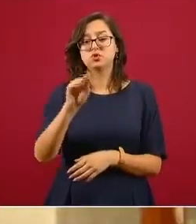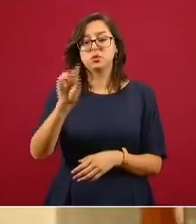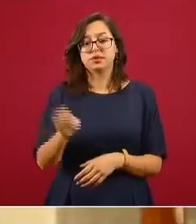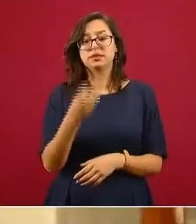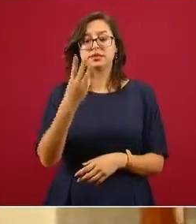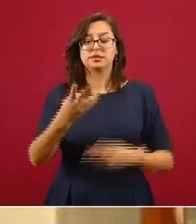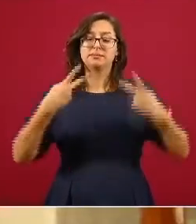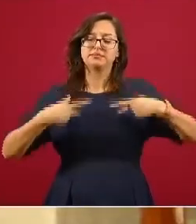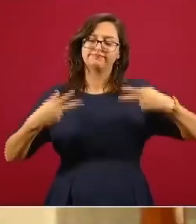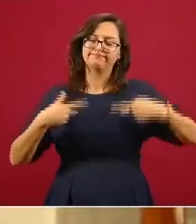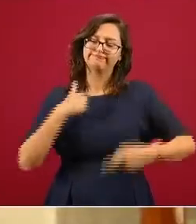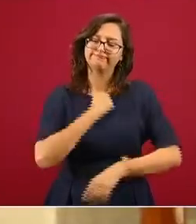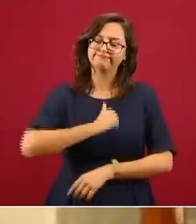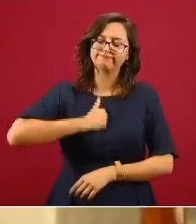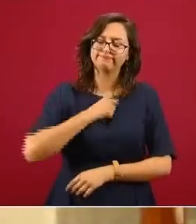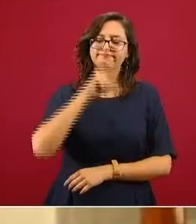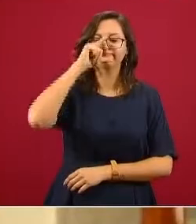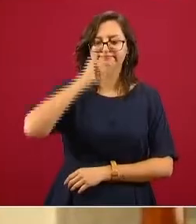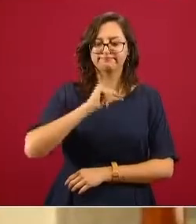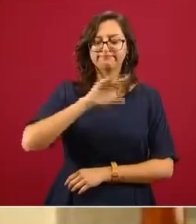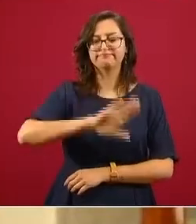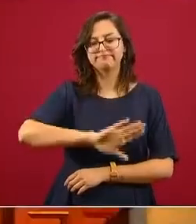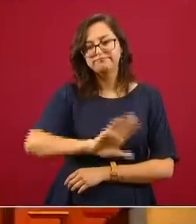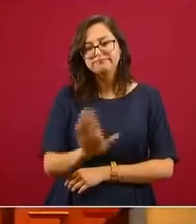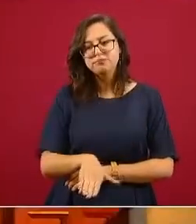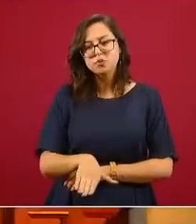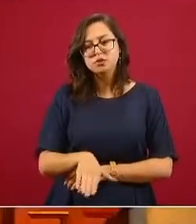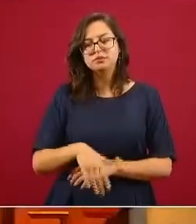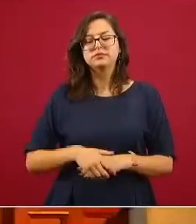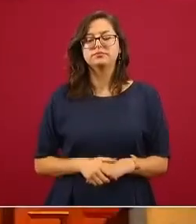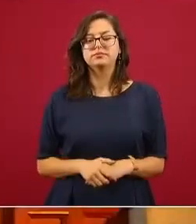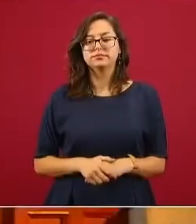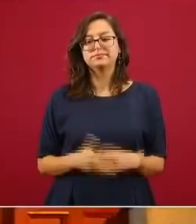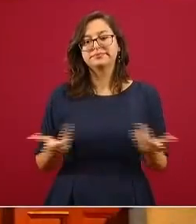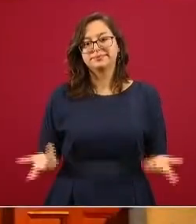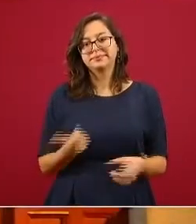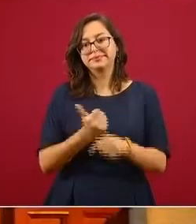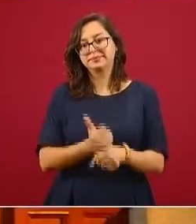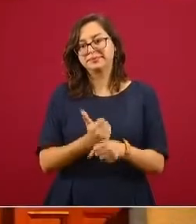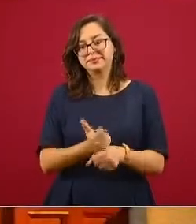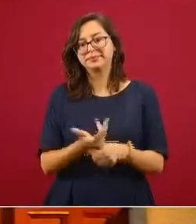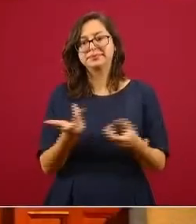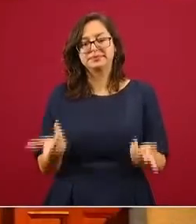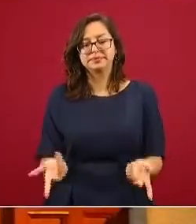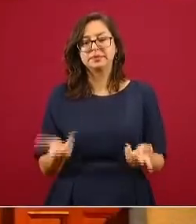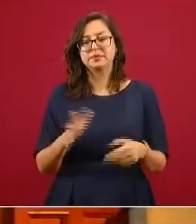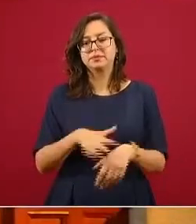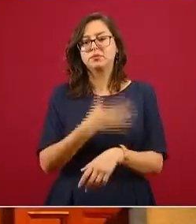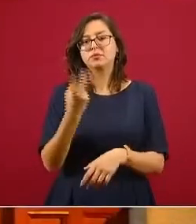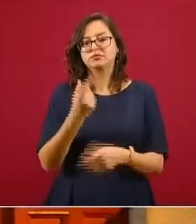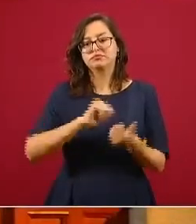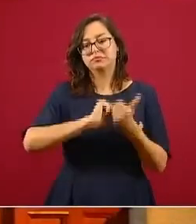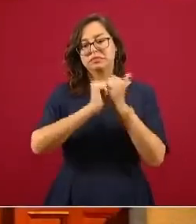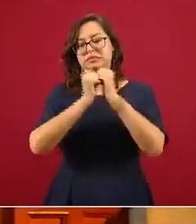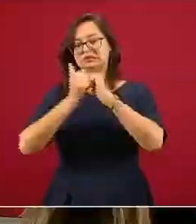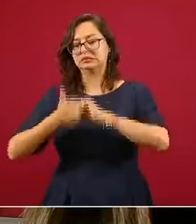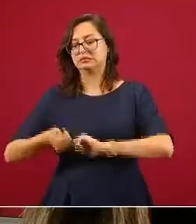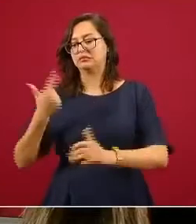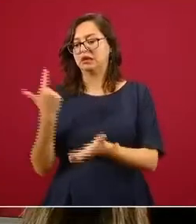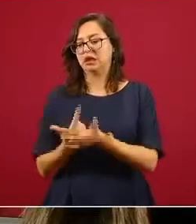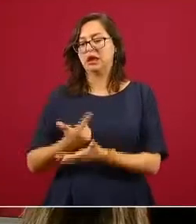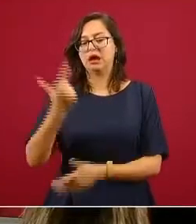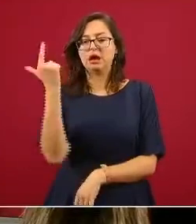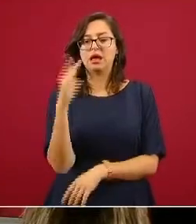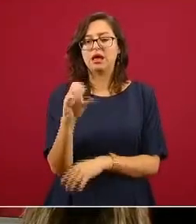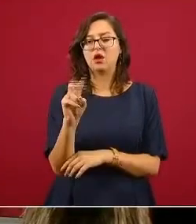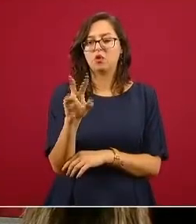55.293 personas que lamentablemente han perdido la vida a consecuencia de las complicaciones de